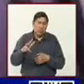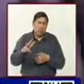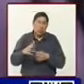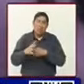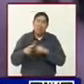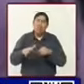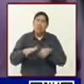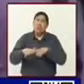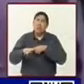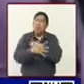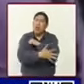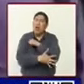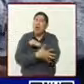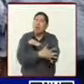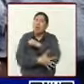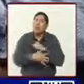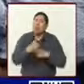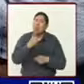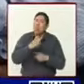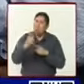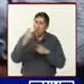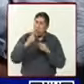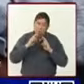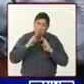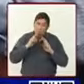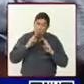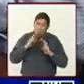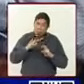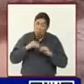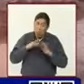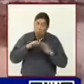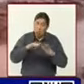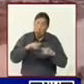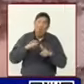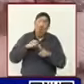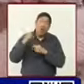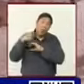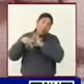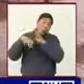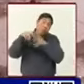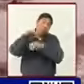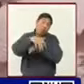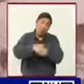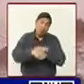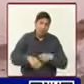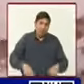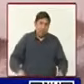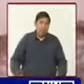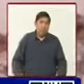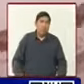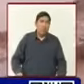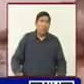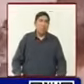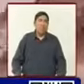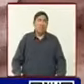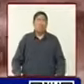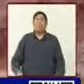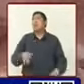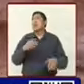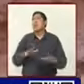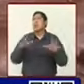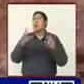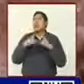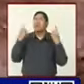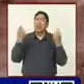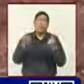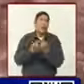¿no? Especialmente por riada y de los desbordes de las quebradas y de los ríos, ¿no? Para el departamento